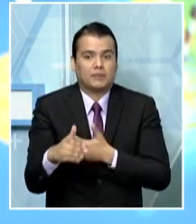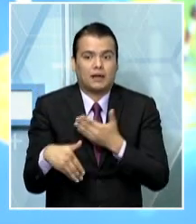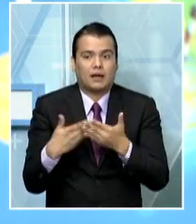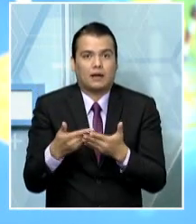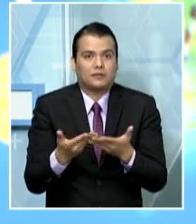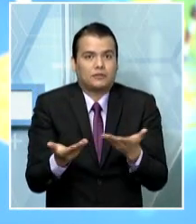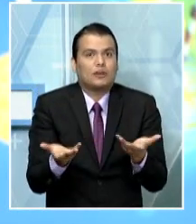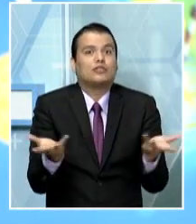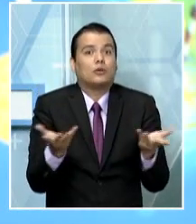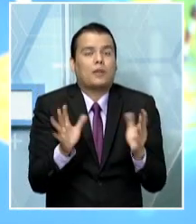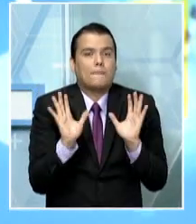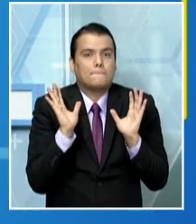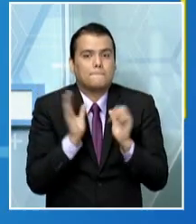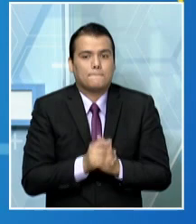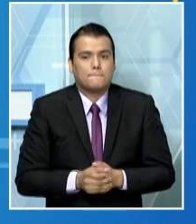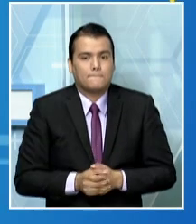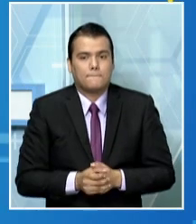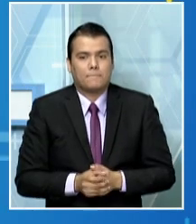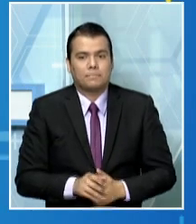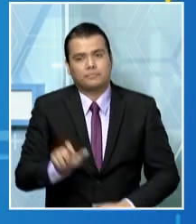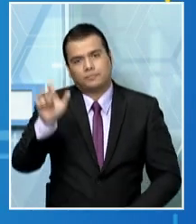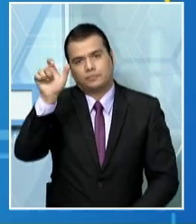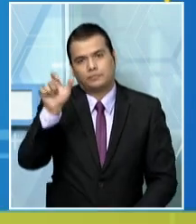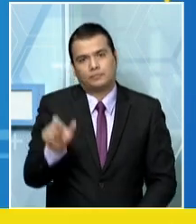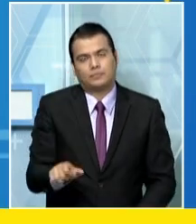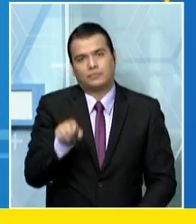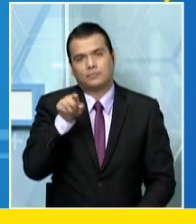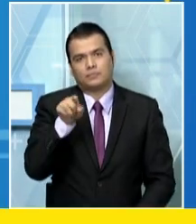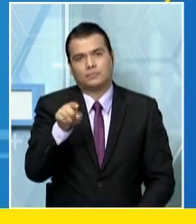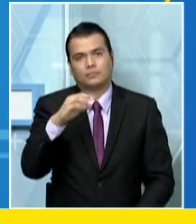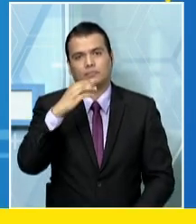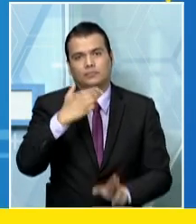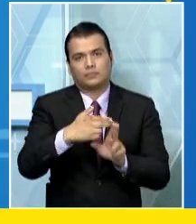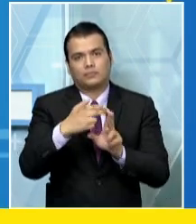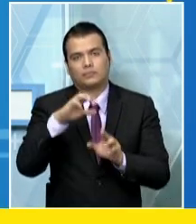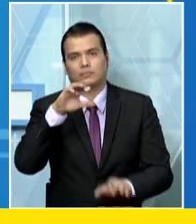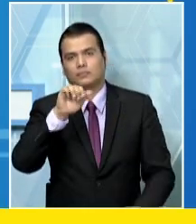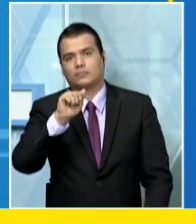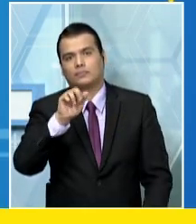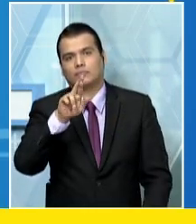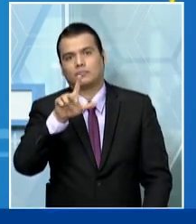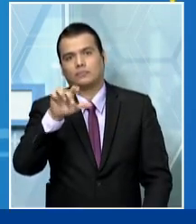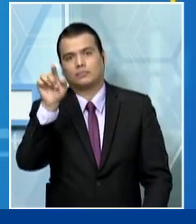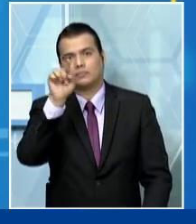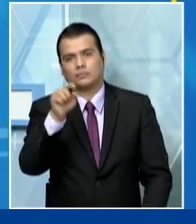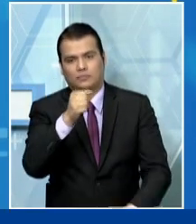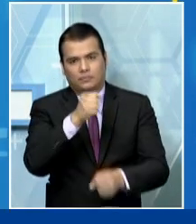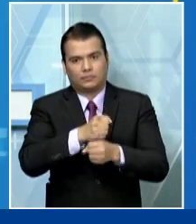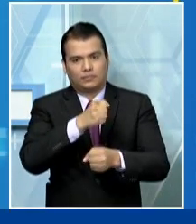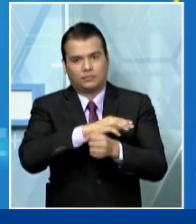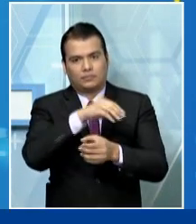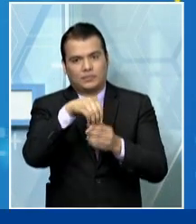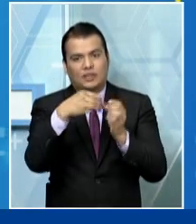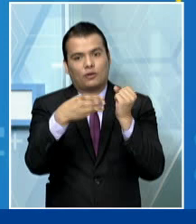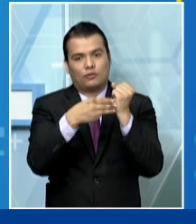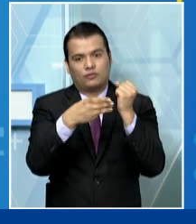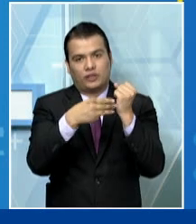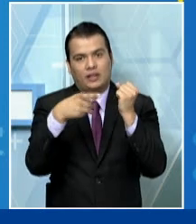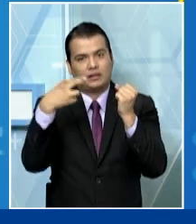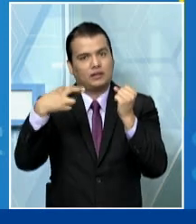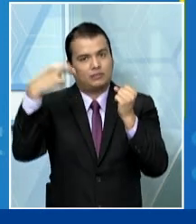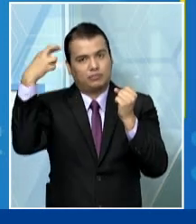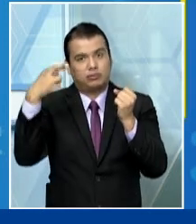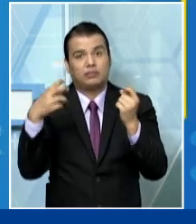se desconoce su paradero. Desde el 18 de octubre, Carlos Mario Mosquera Moreno, un profesional del SENA, fue reportado como desaparecido